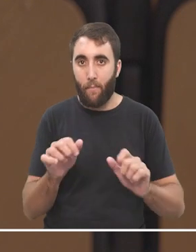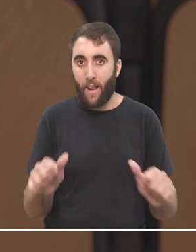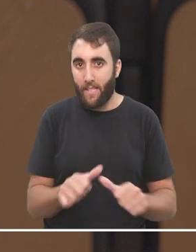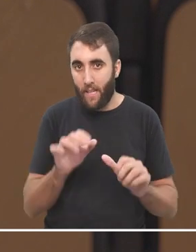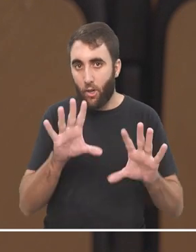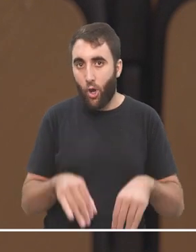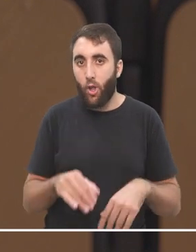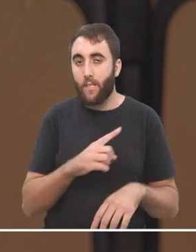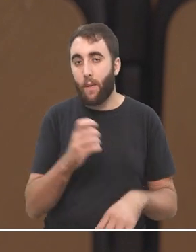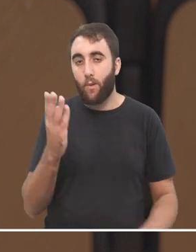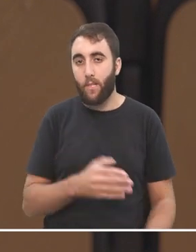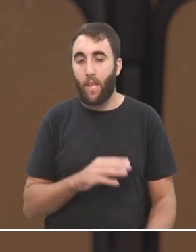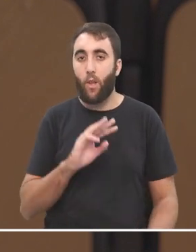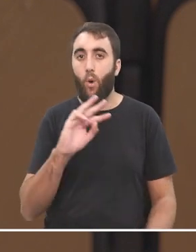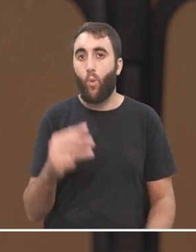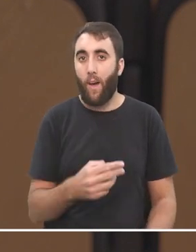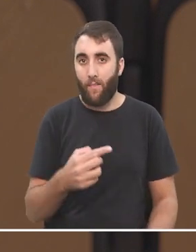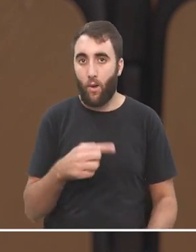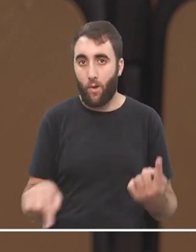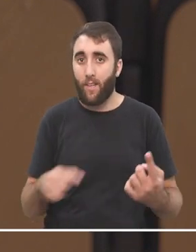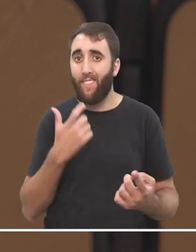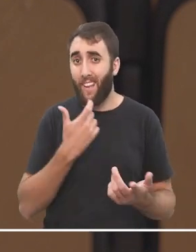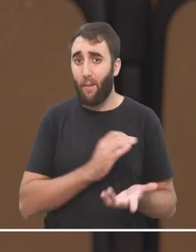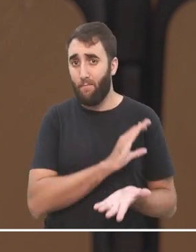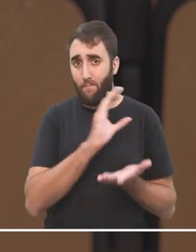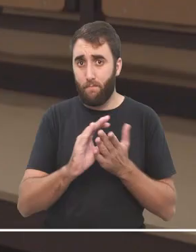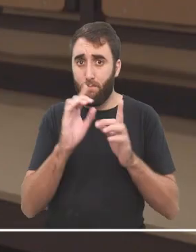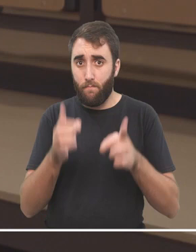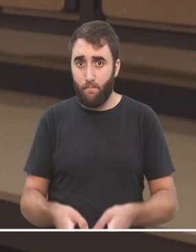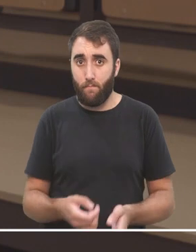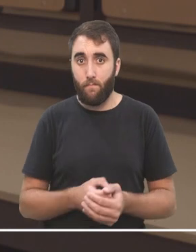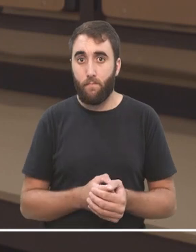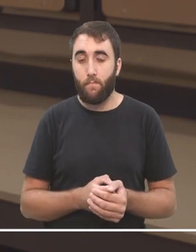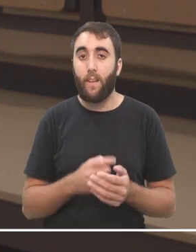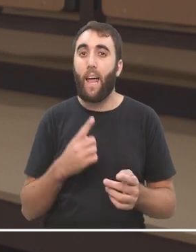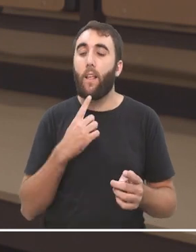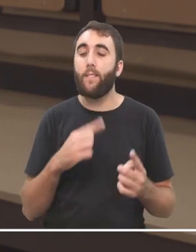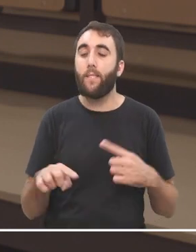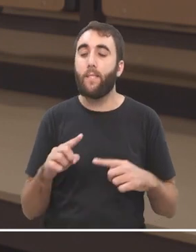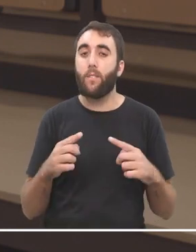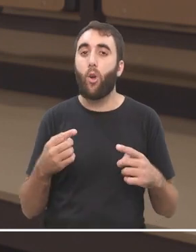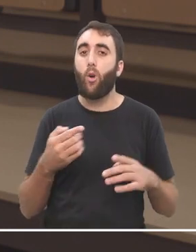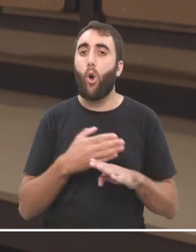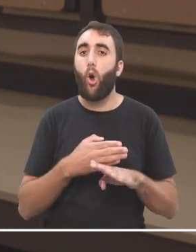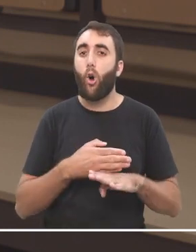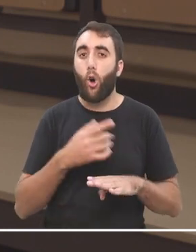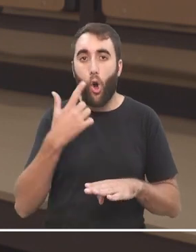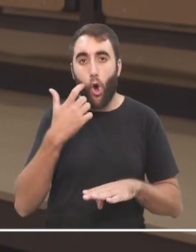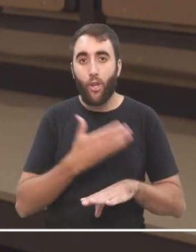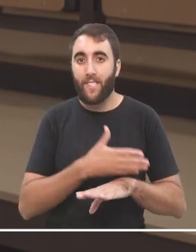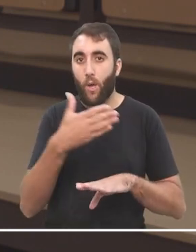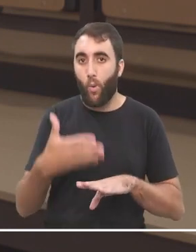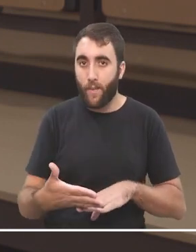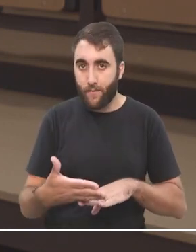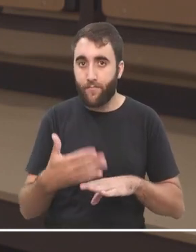que no están financiadas para ese tipo de tareas. Las consecuencias de la exclusión de la vida